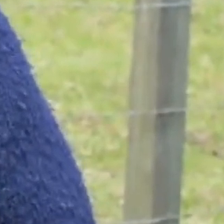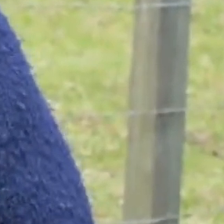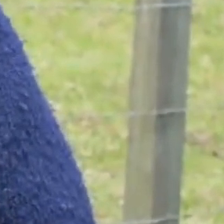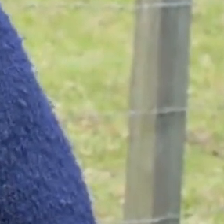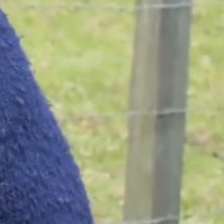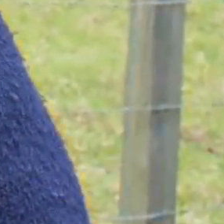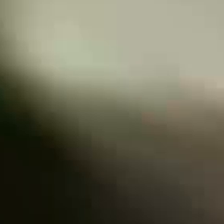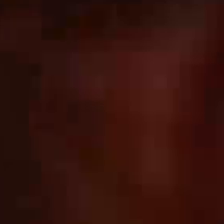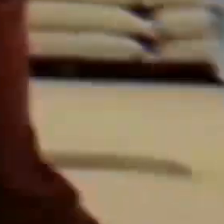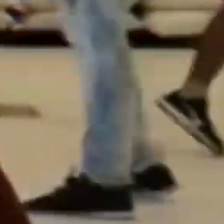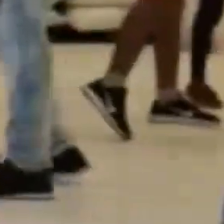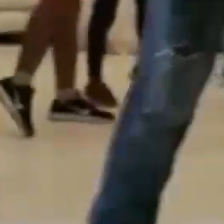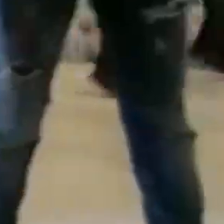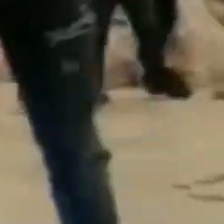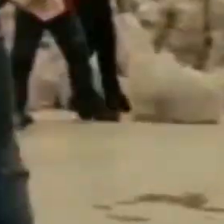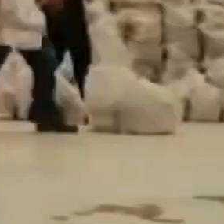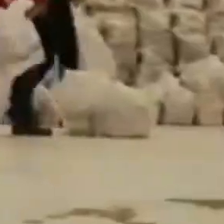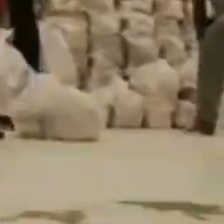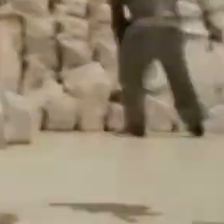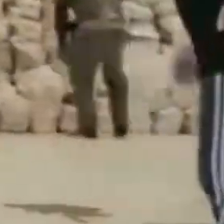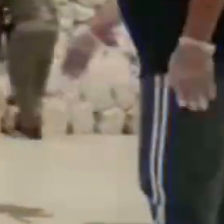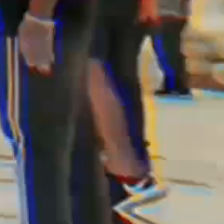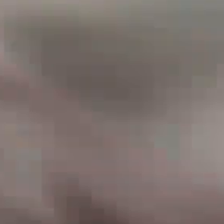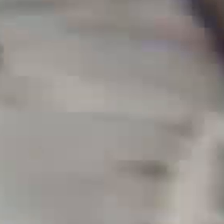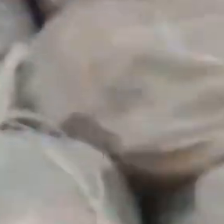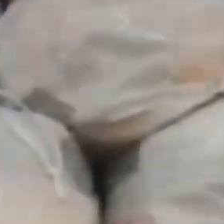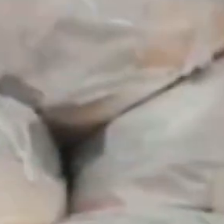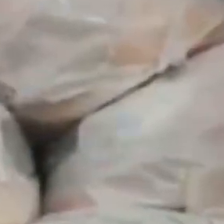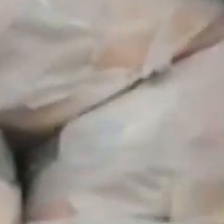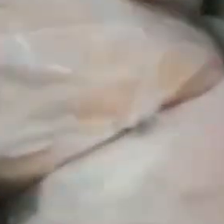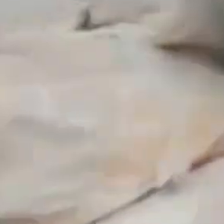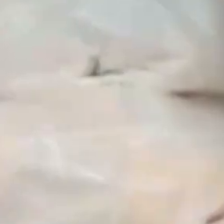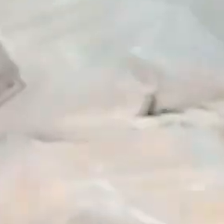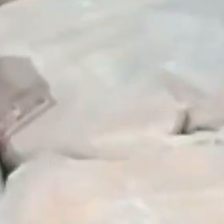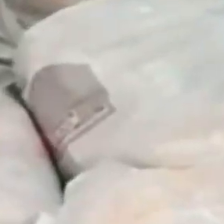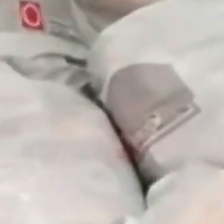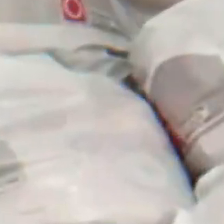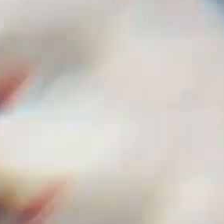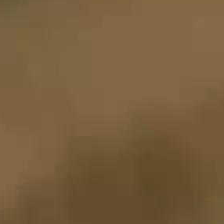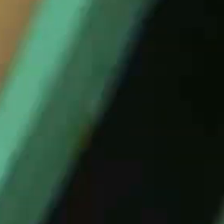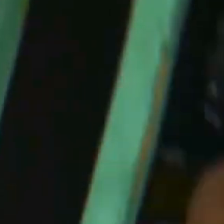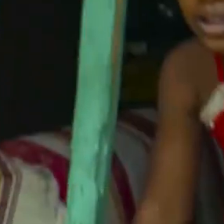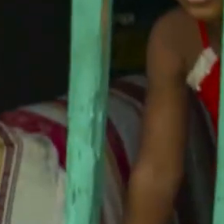Muchísimas gracias de mi parte, un millón de gracias, les agradezco mucho.